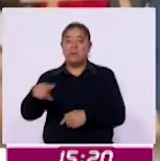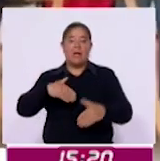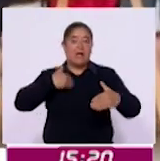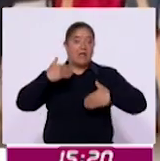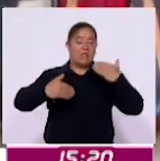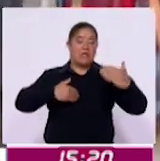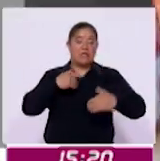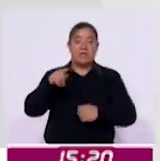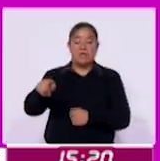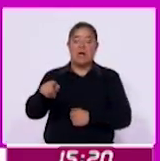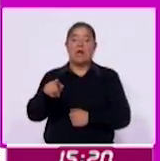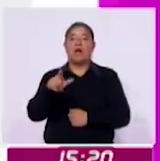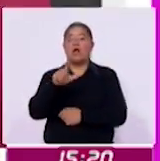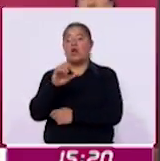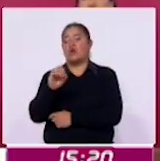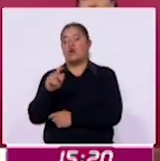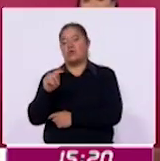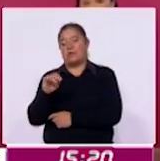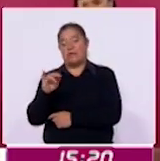alegrialotería.com.